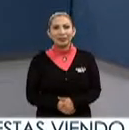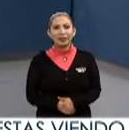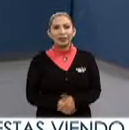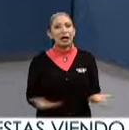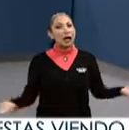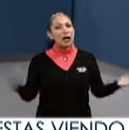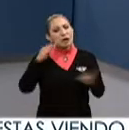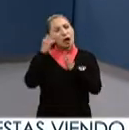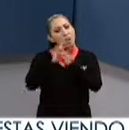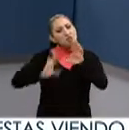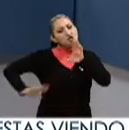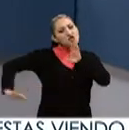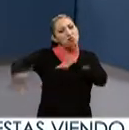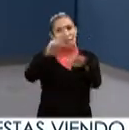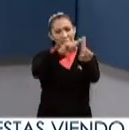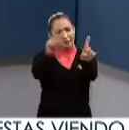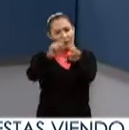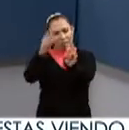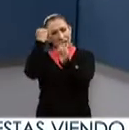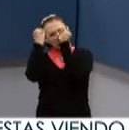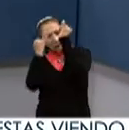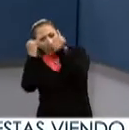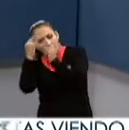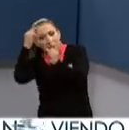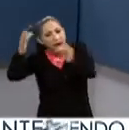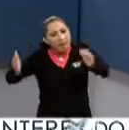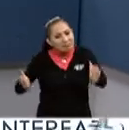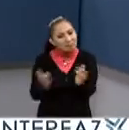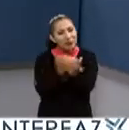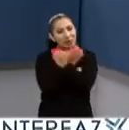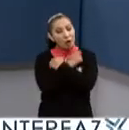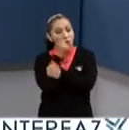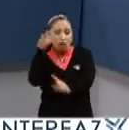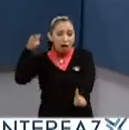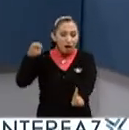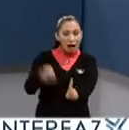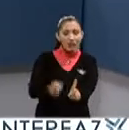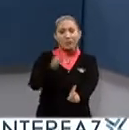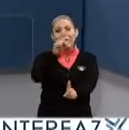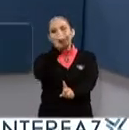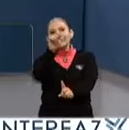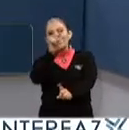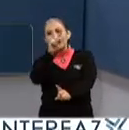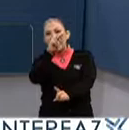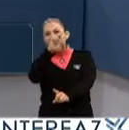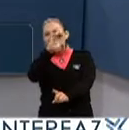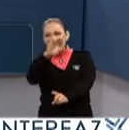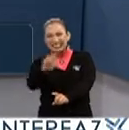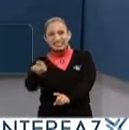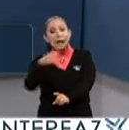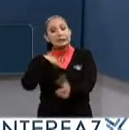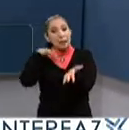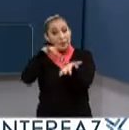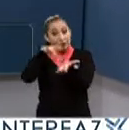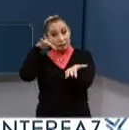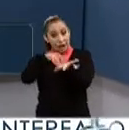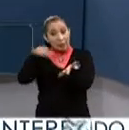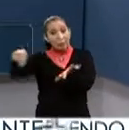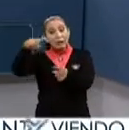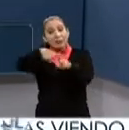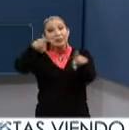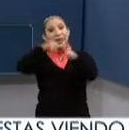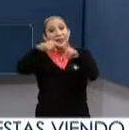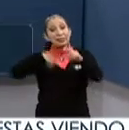Y a nivel global hay diversas iniciativas para impulsar la educación. Una de ellas es XPRIZE, que es apoyada financieramente por